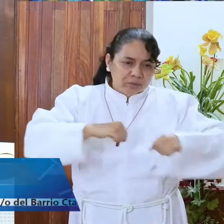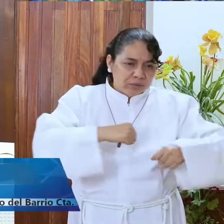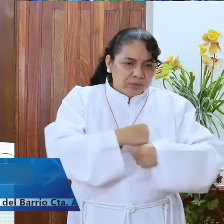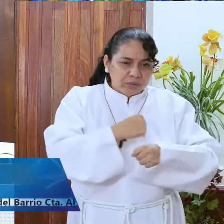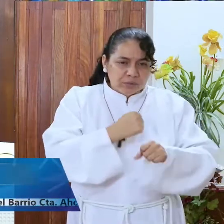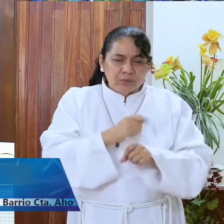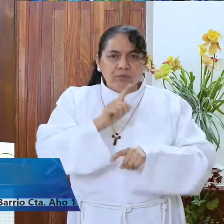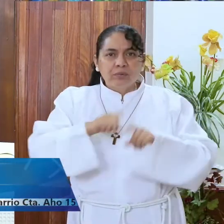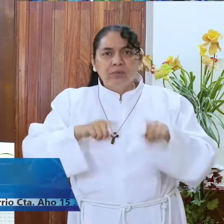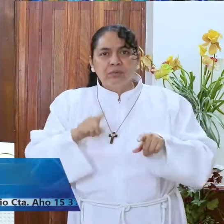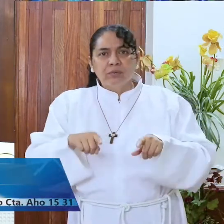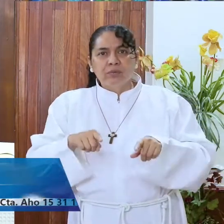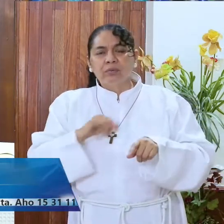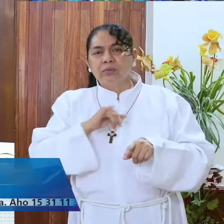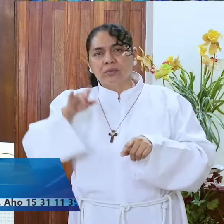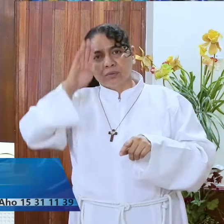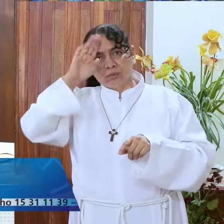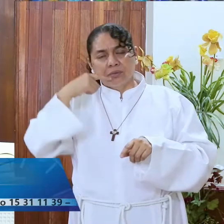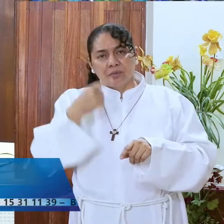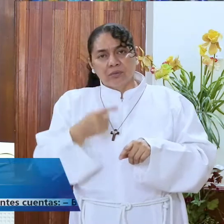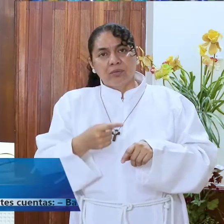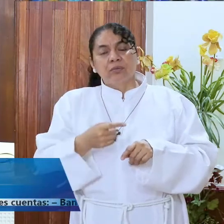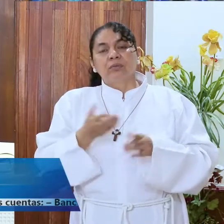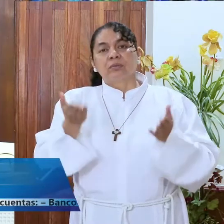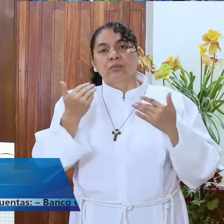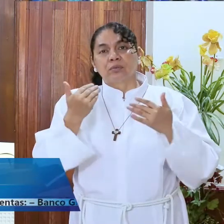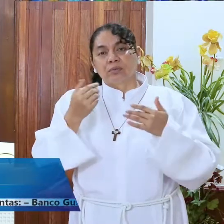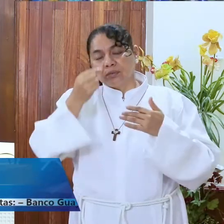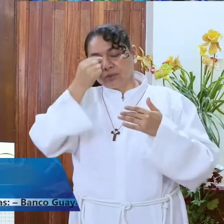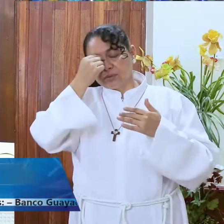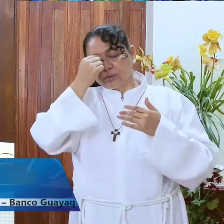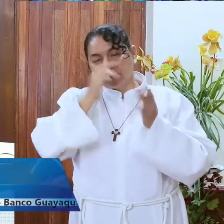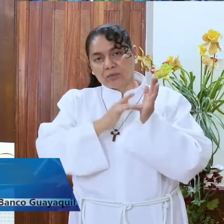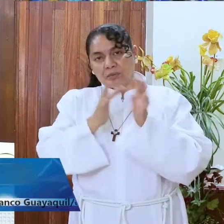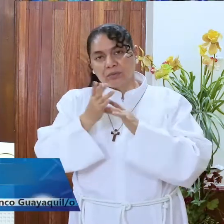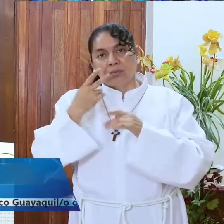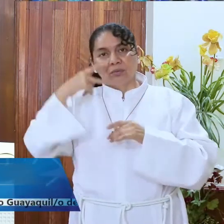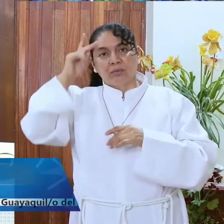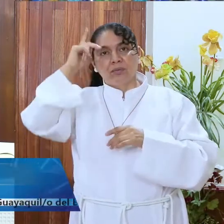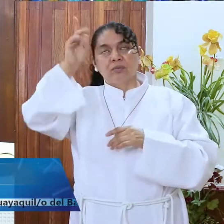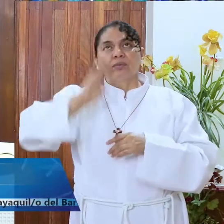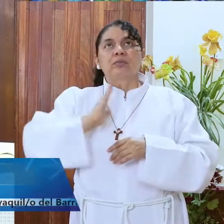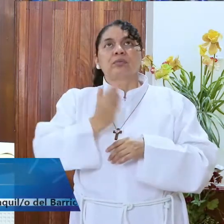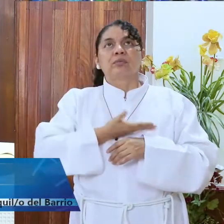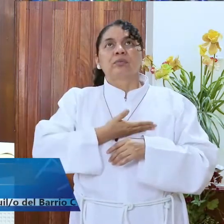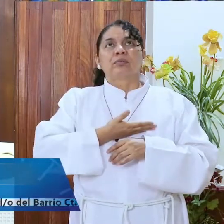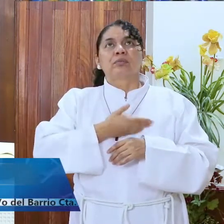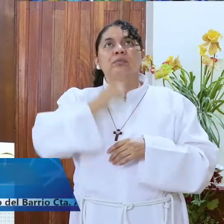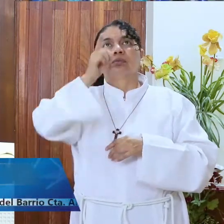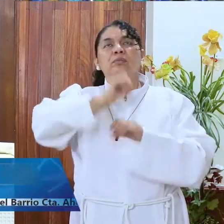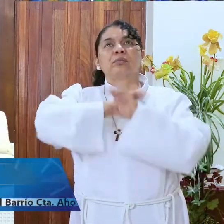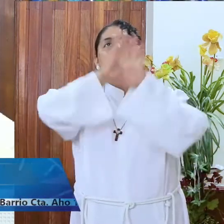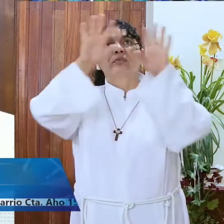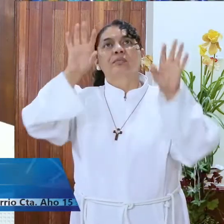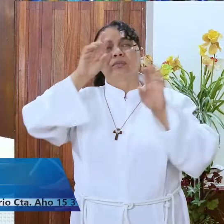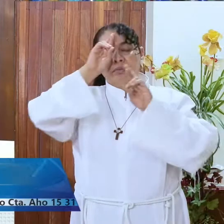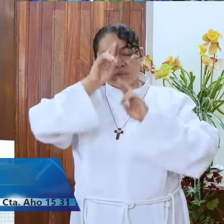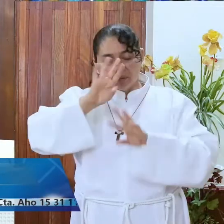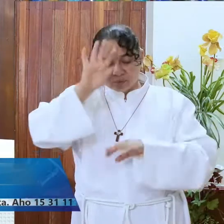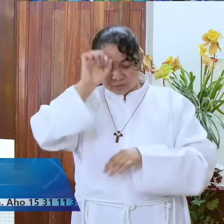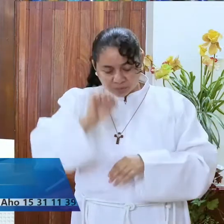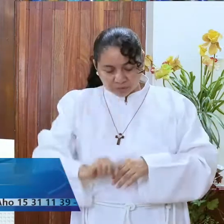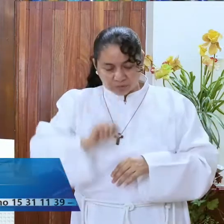pastor digamos junto a la oración que cristo nos enseñó padre nuestro que estás en el cielo